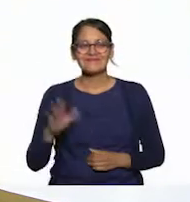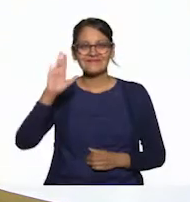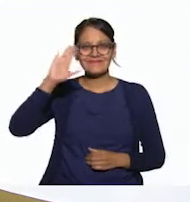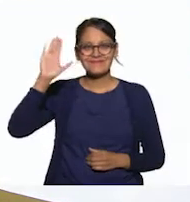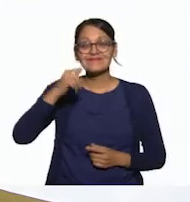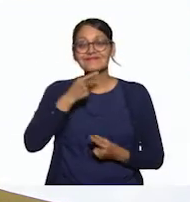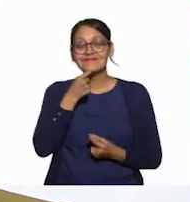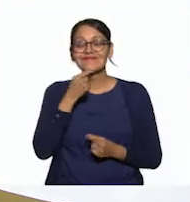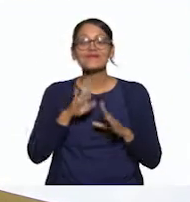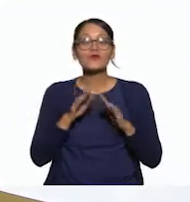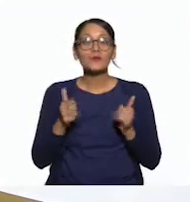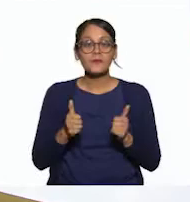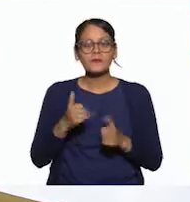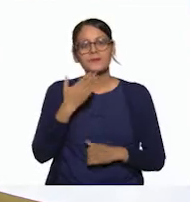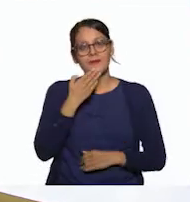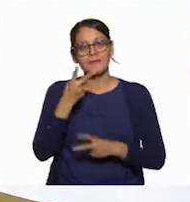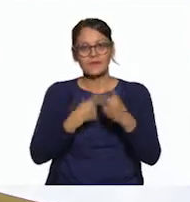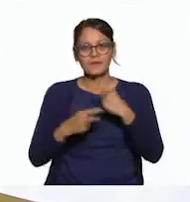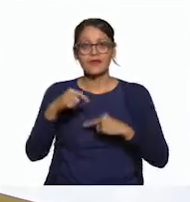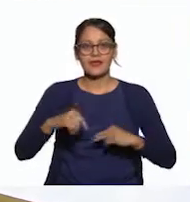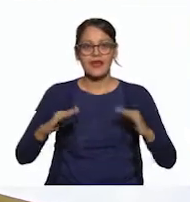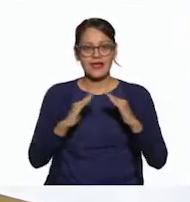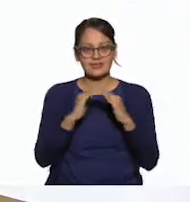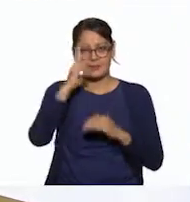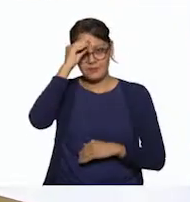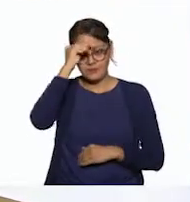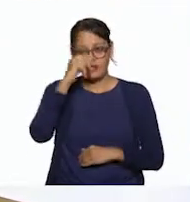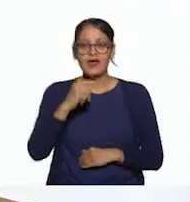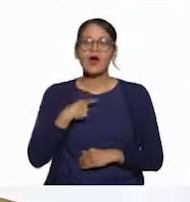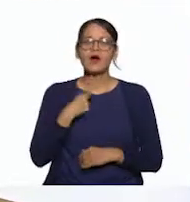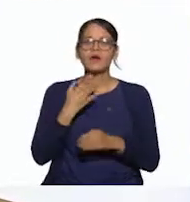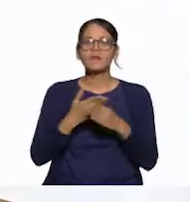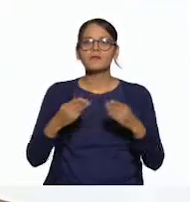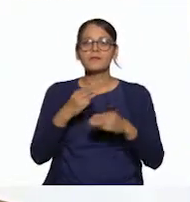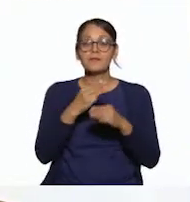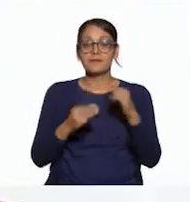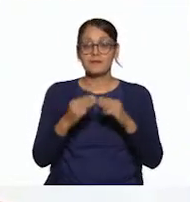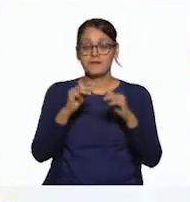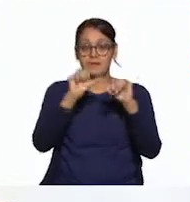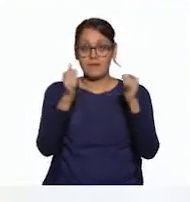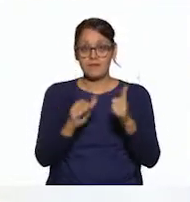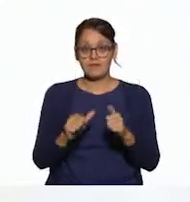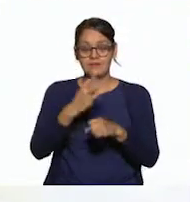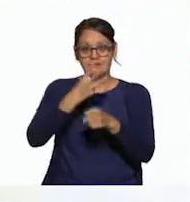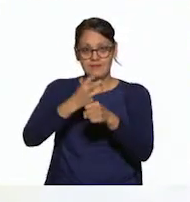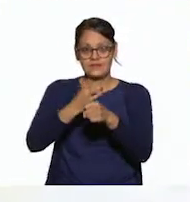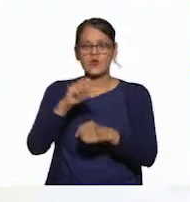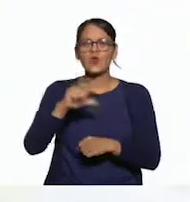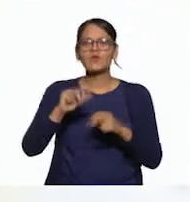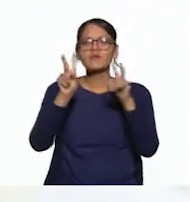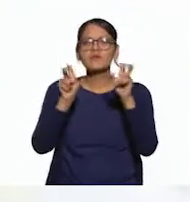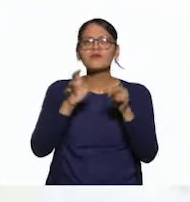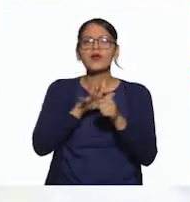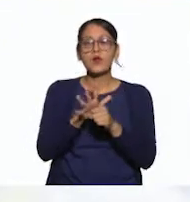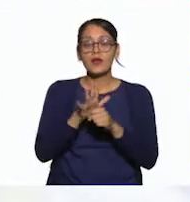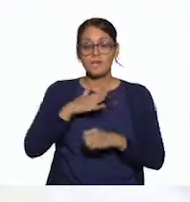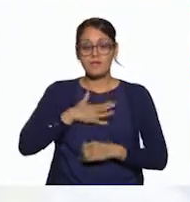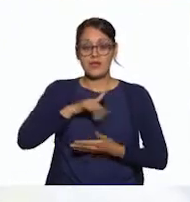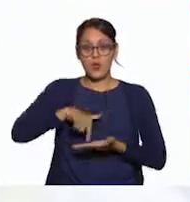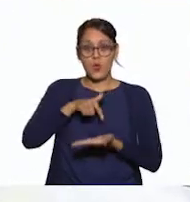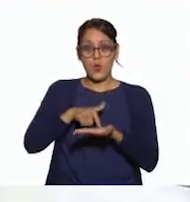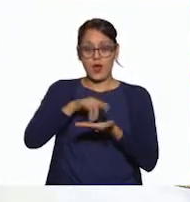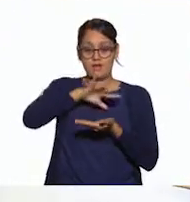Niñas y niños, ¿cómo están? Bienvenidos a Aprende en Casa, a su asignatura de artes de tercer grado de primaria. El tema que veremos hoy es mi espacio personal